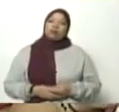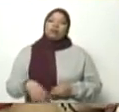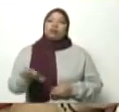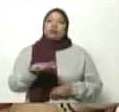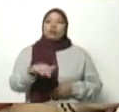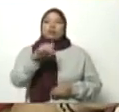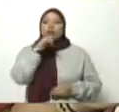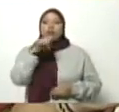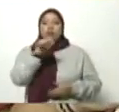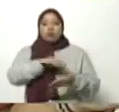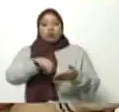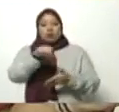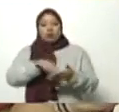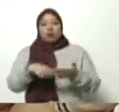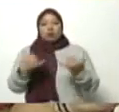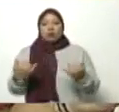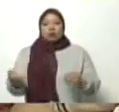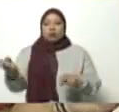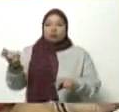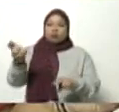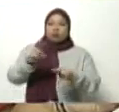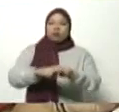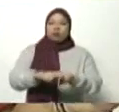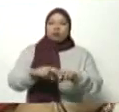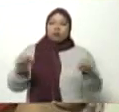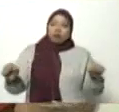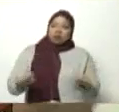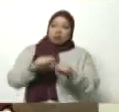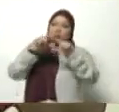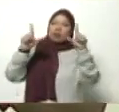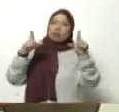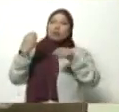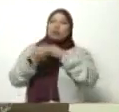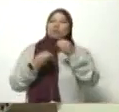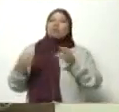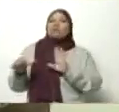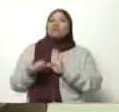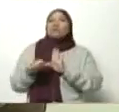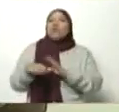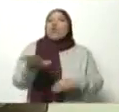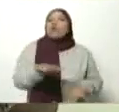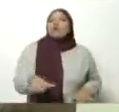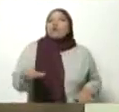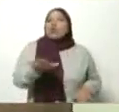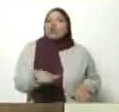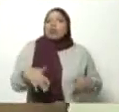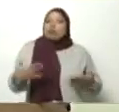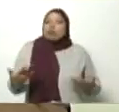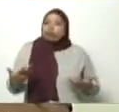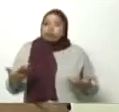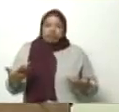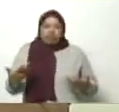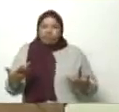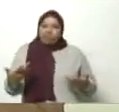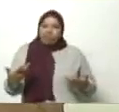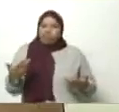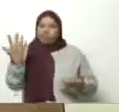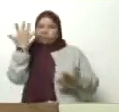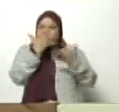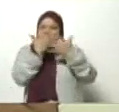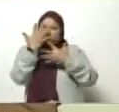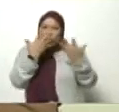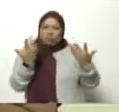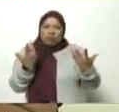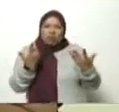¿Dónde está escrito que sentarse a dialogar es claudicar? ¿Dónde nosotros dijimos que vamos a claudicar? ¿Dónde está escrito que